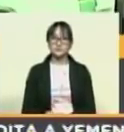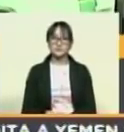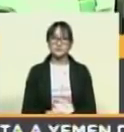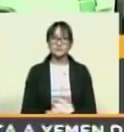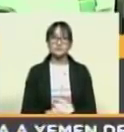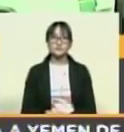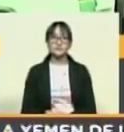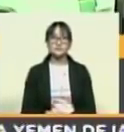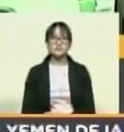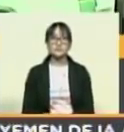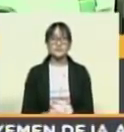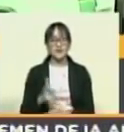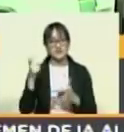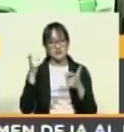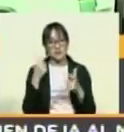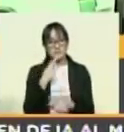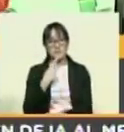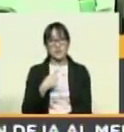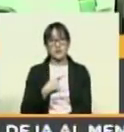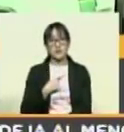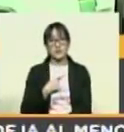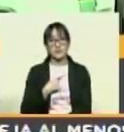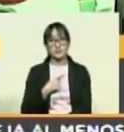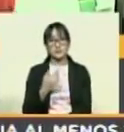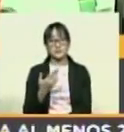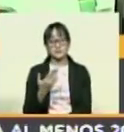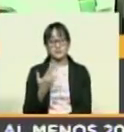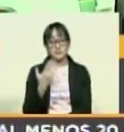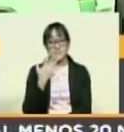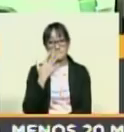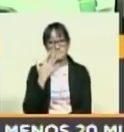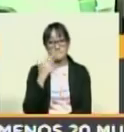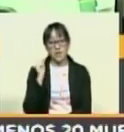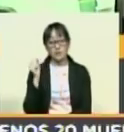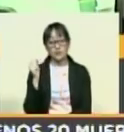El comandante Chávez me dijo, Nicolás, me voy de esta tierra.